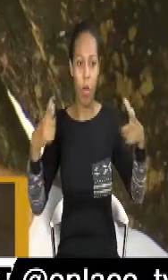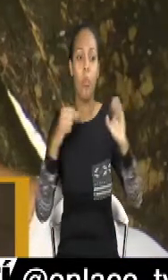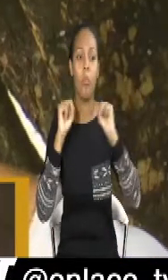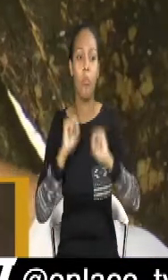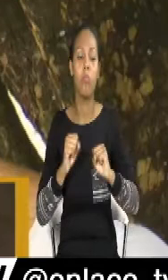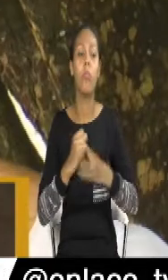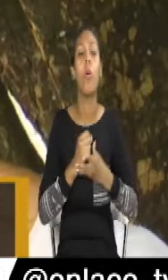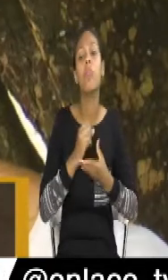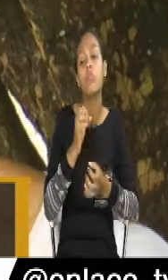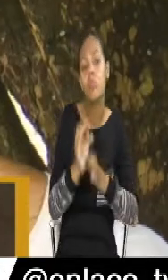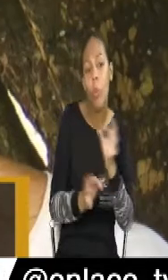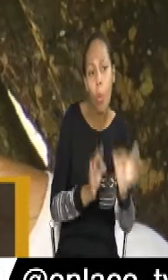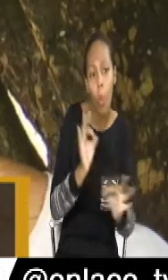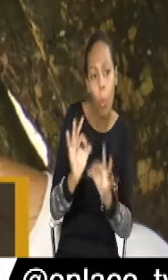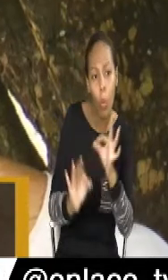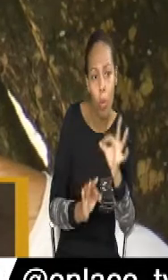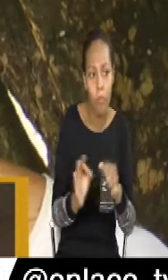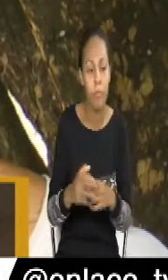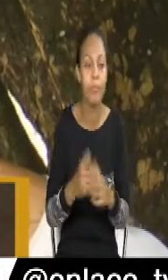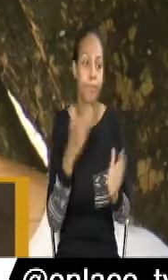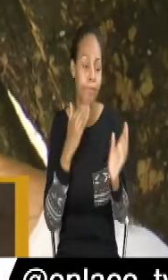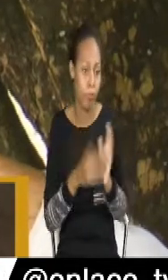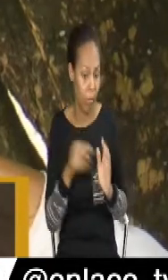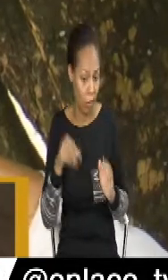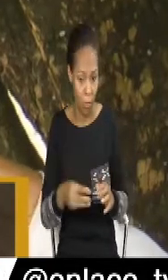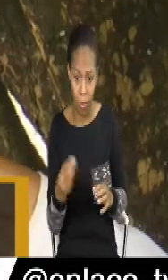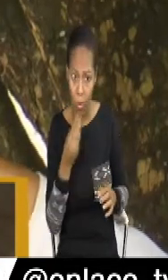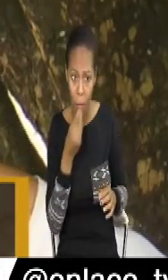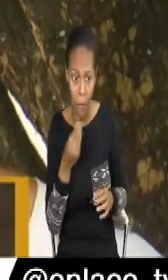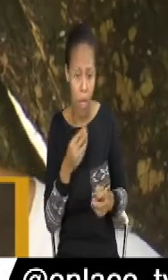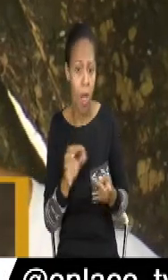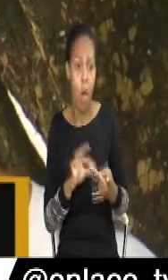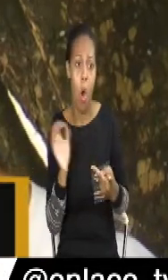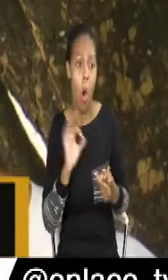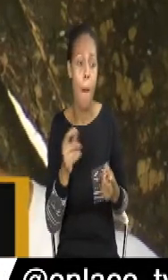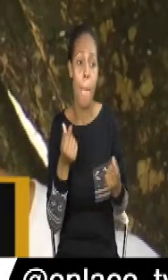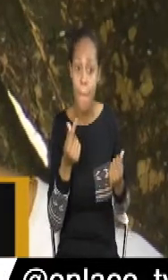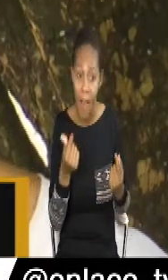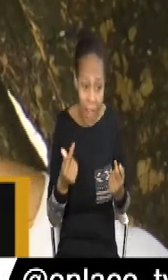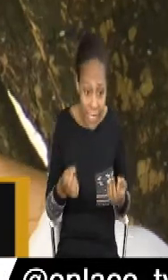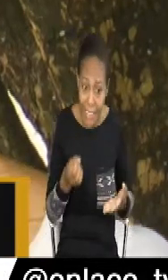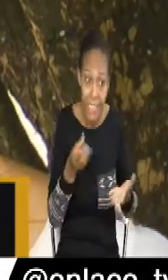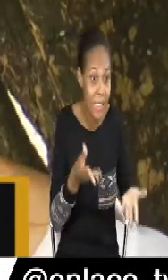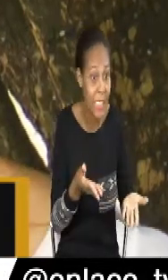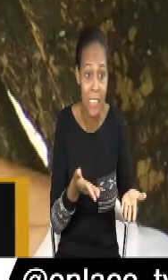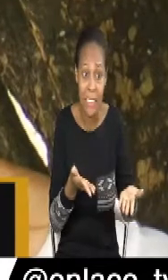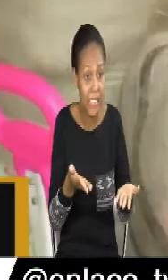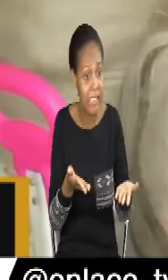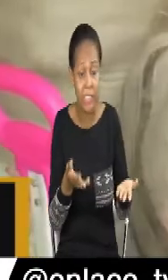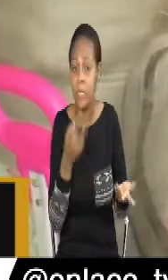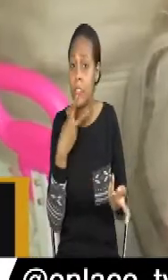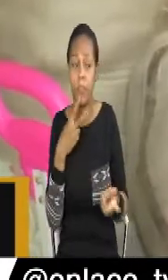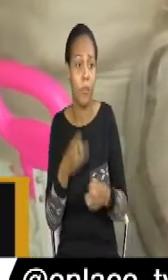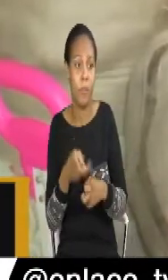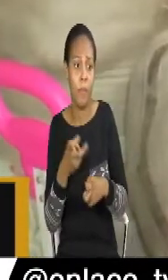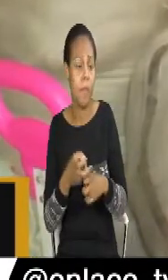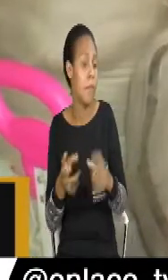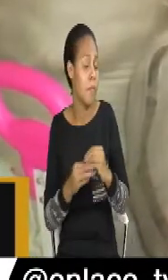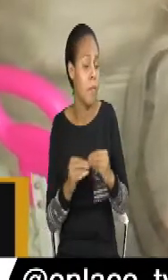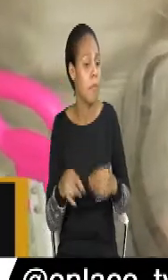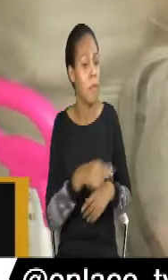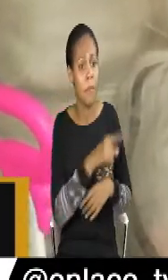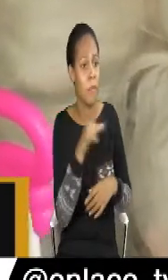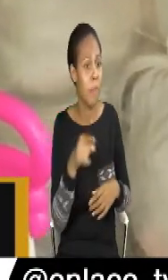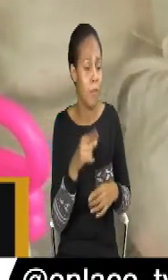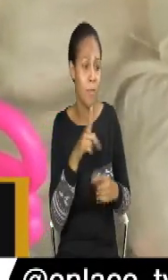ni alimentos, ni plata o recursos o dinero a esas personas, porque finalmente ellos tienen una protección